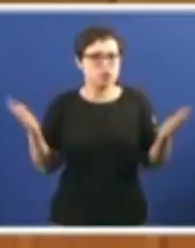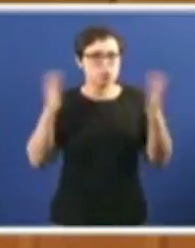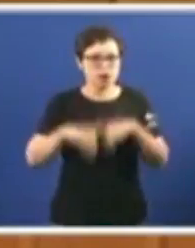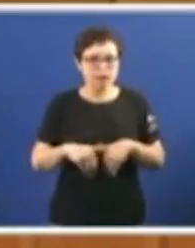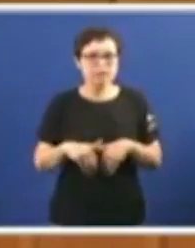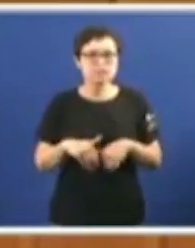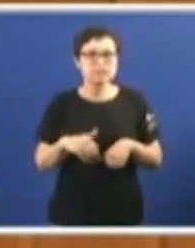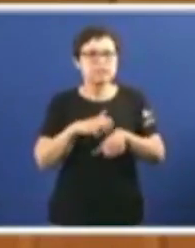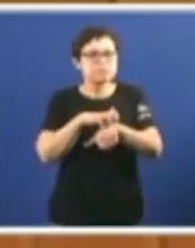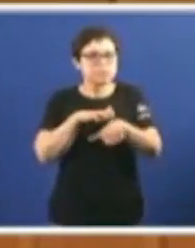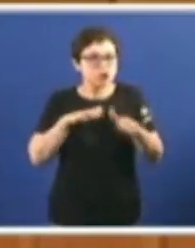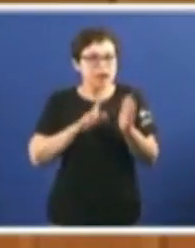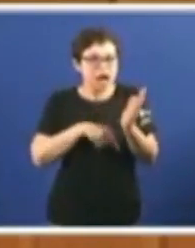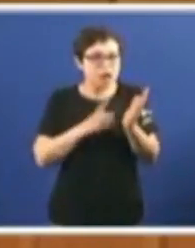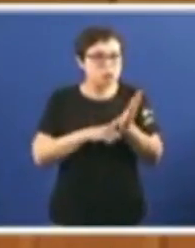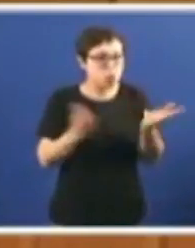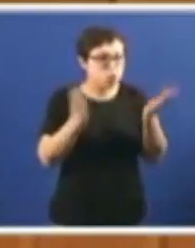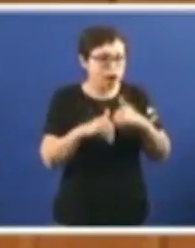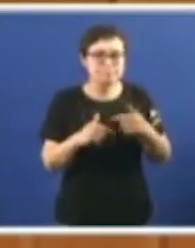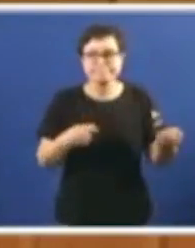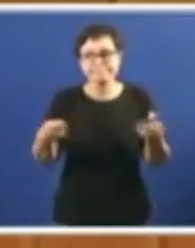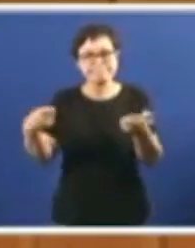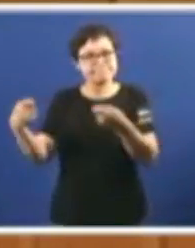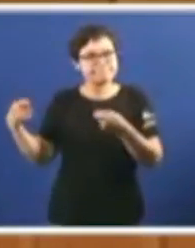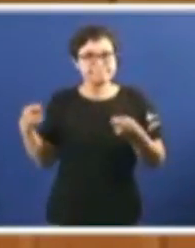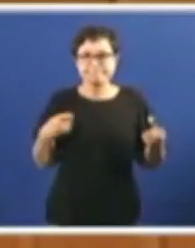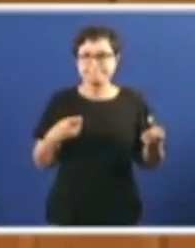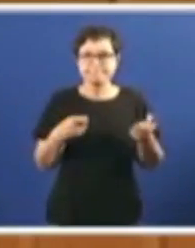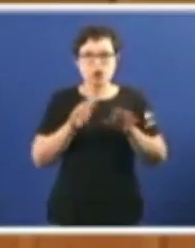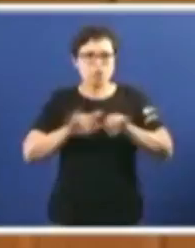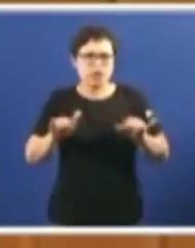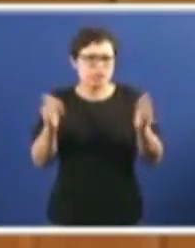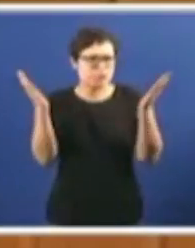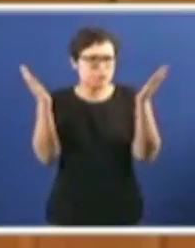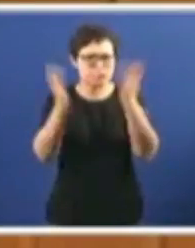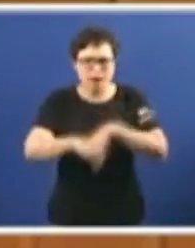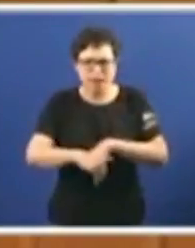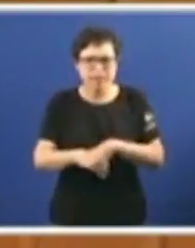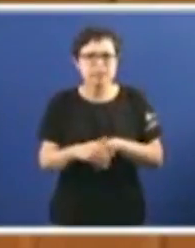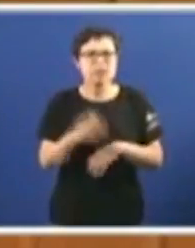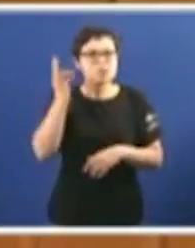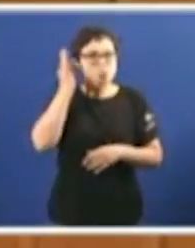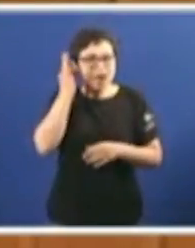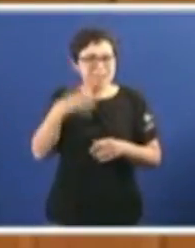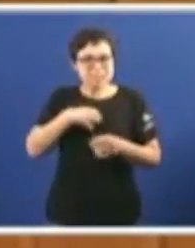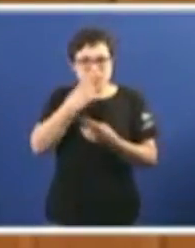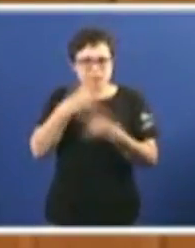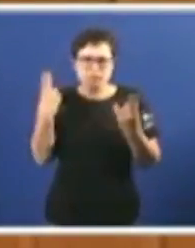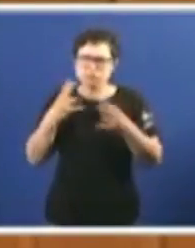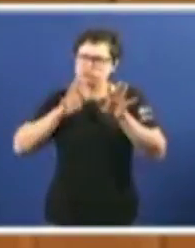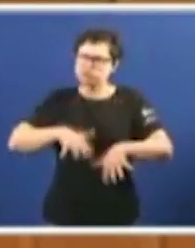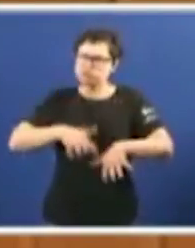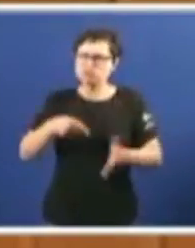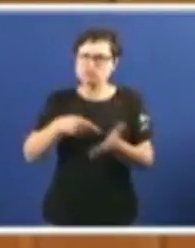maioría absoluta, teñen que negociar, evidentemente. A conciliación non existe, teñen as mulleres do sector público tamén en pé de guerra,